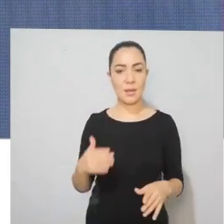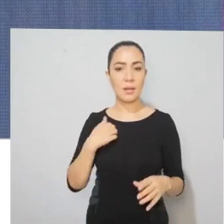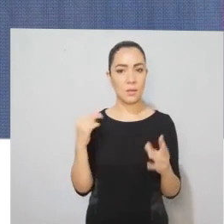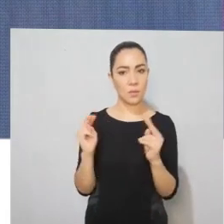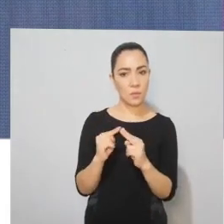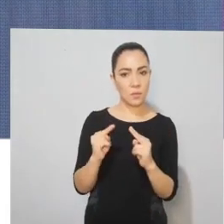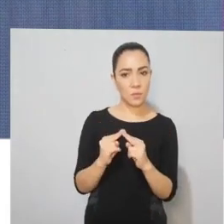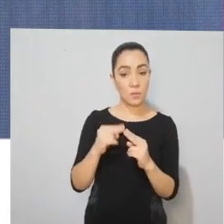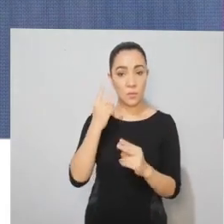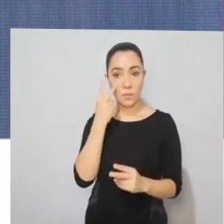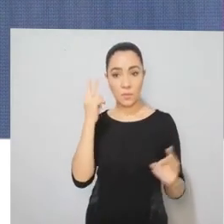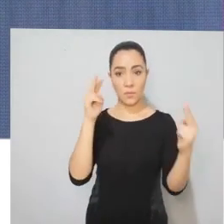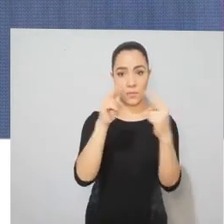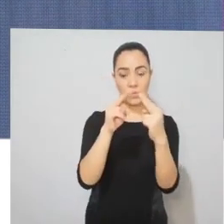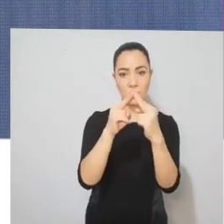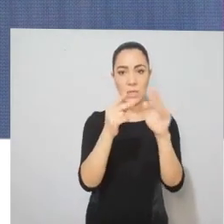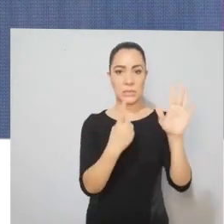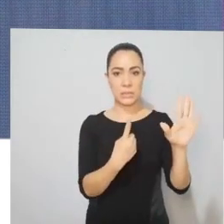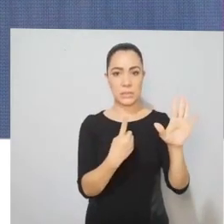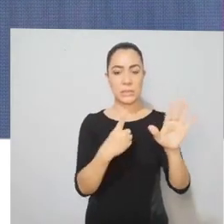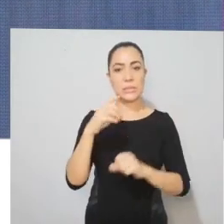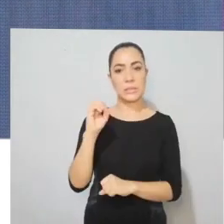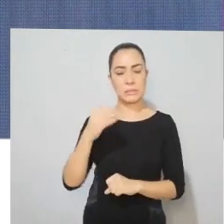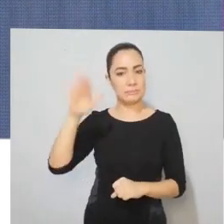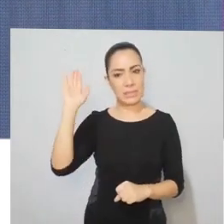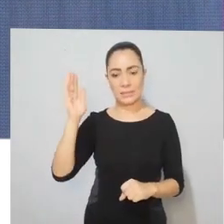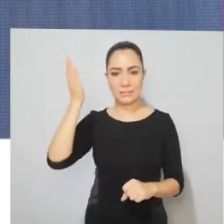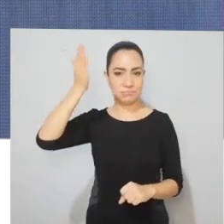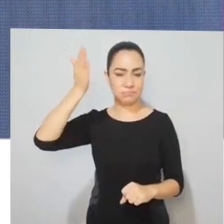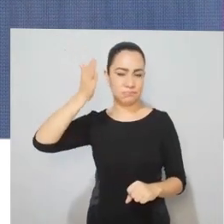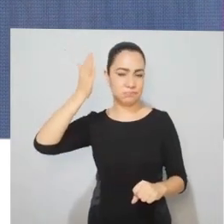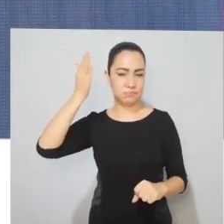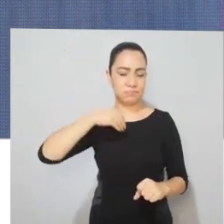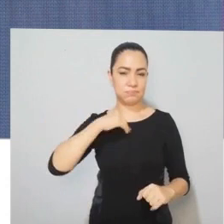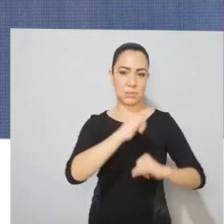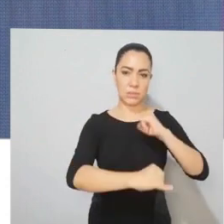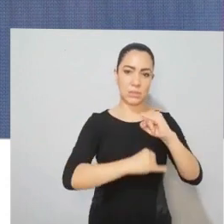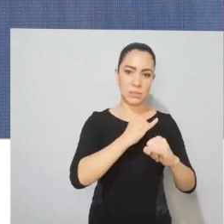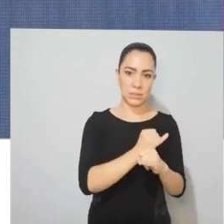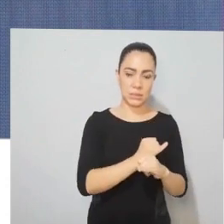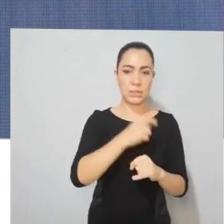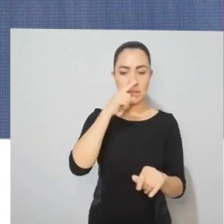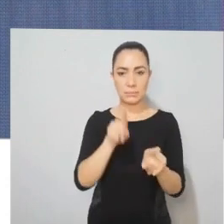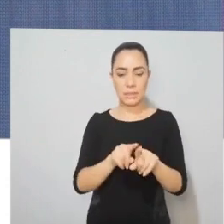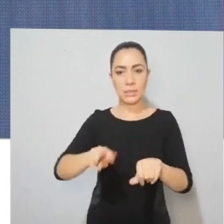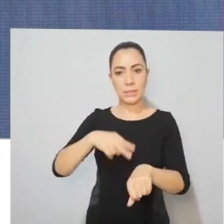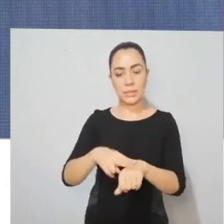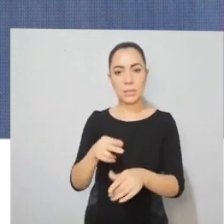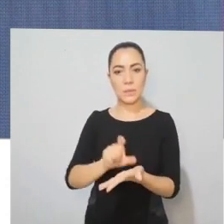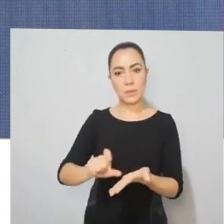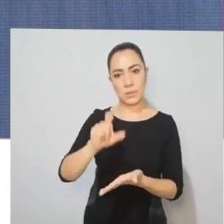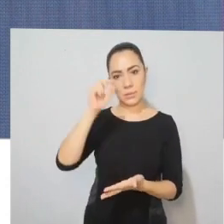y hemos visto más de 60 ponentes nacionales e internacionales. El Colegio de Psicólogos de